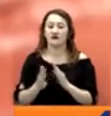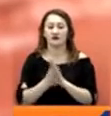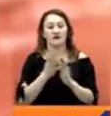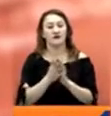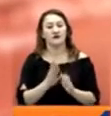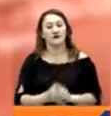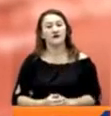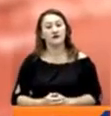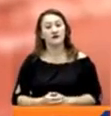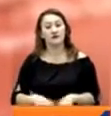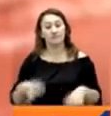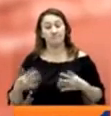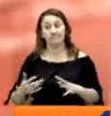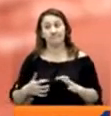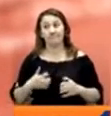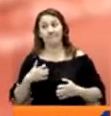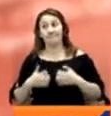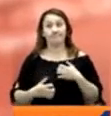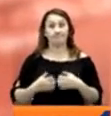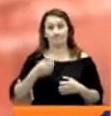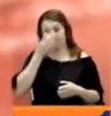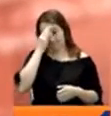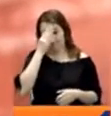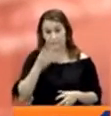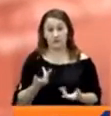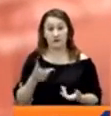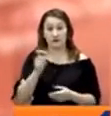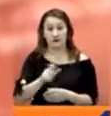Gutiérrez. Crece la incertidumbre entre los habitantes de varios